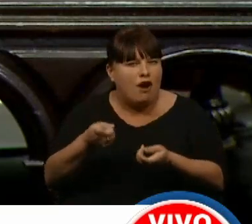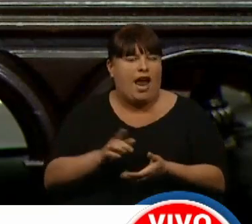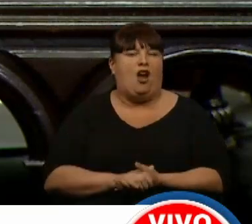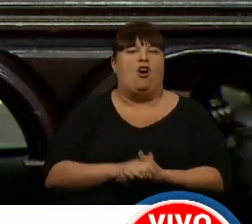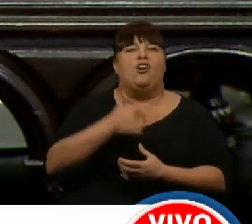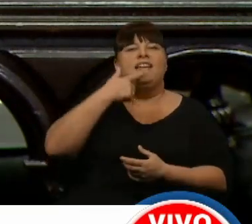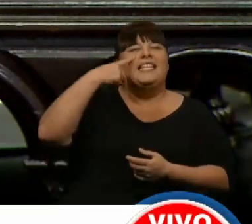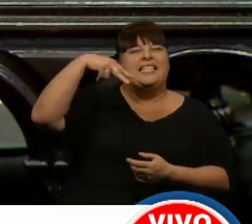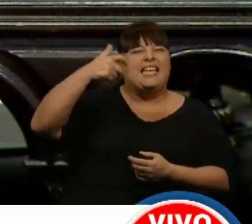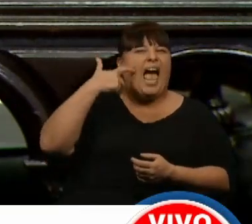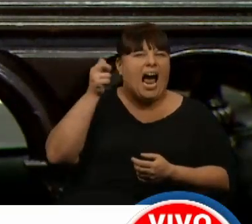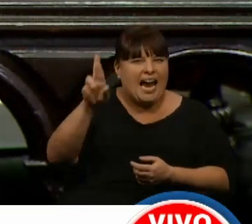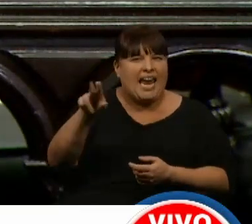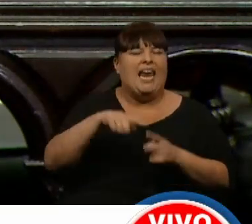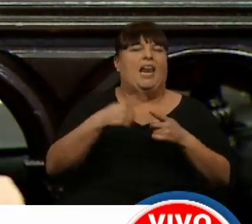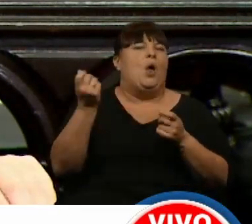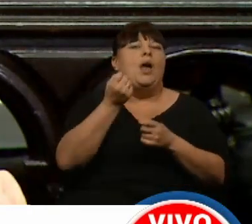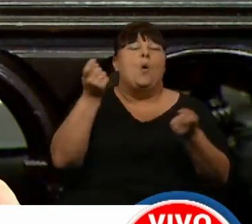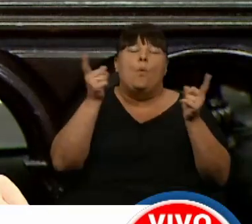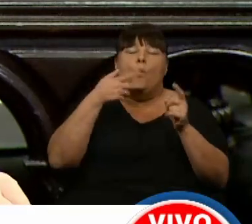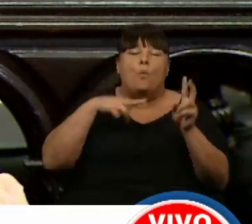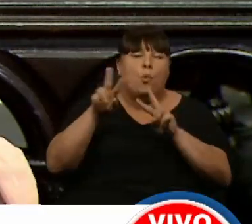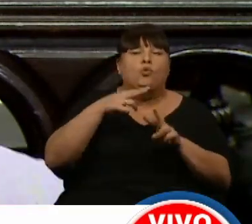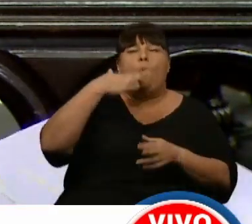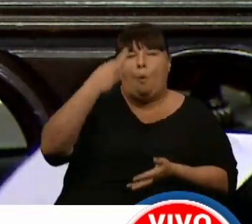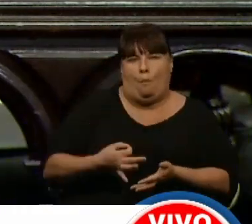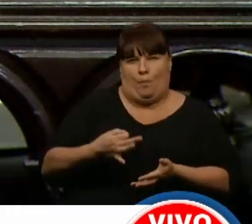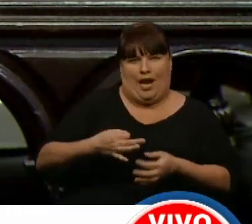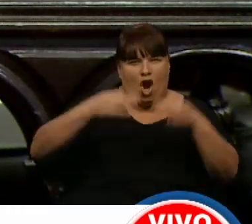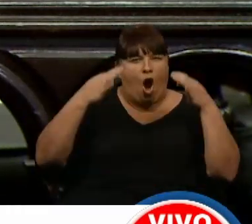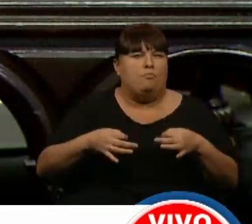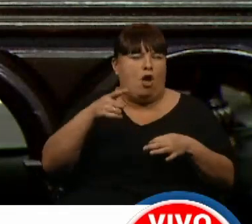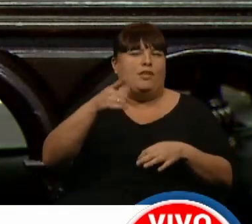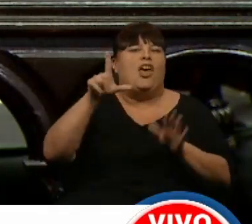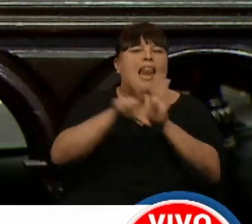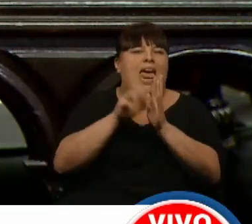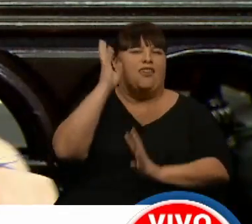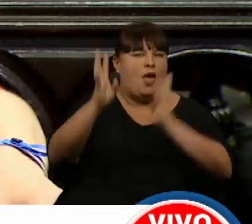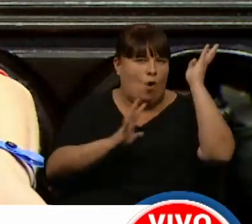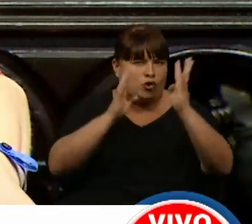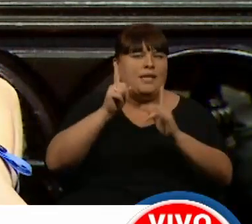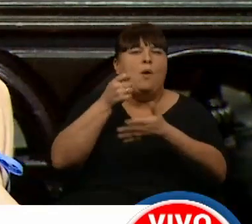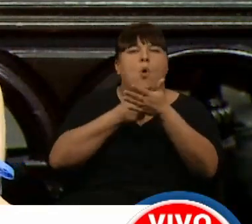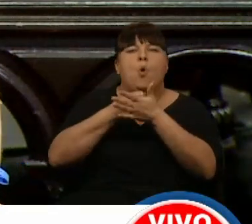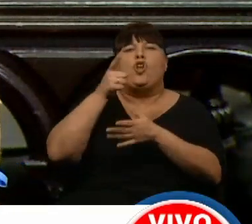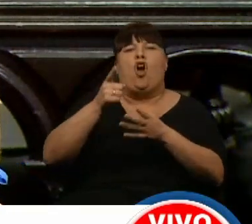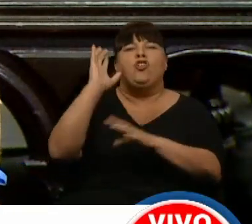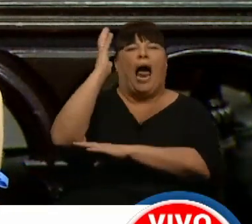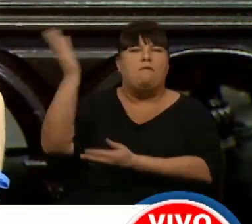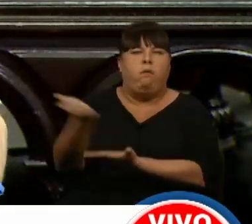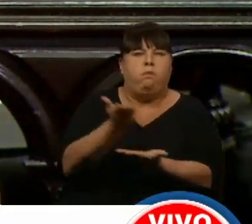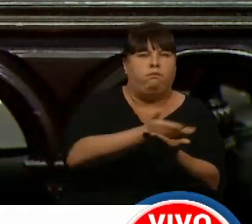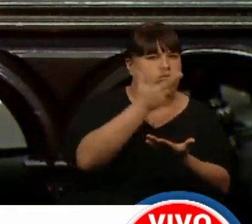al SINAGIR, a la búsqueda en definitiva de cumplir con los compromisos de la ley de bosques y de la lucha contra la